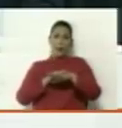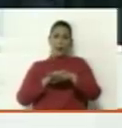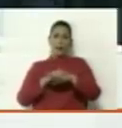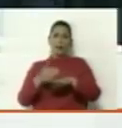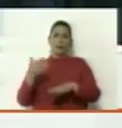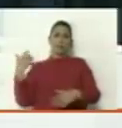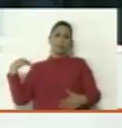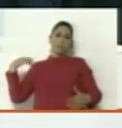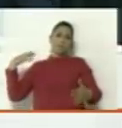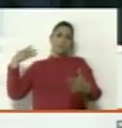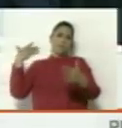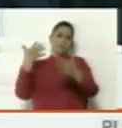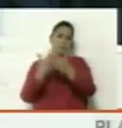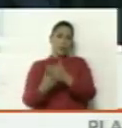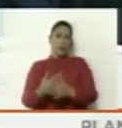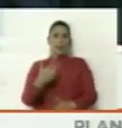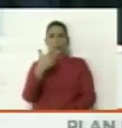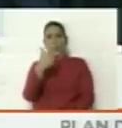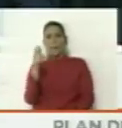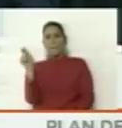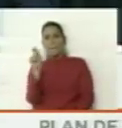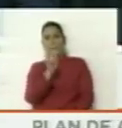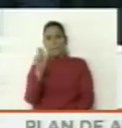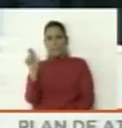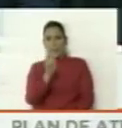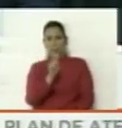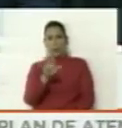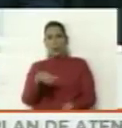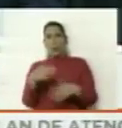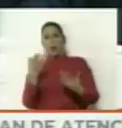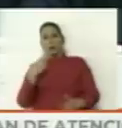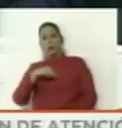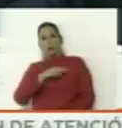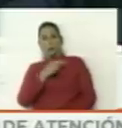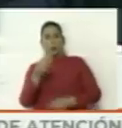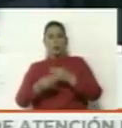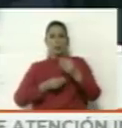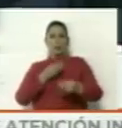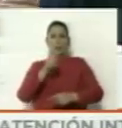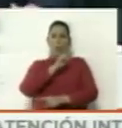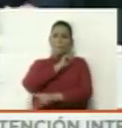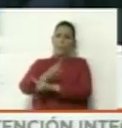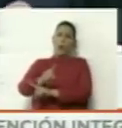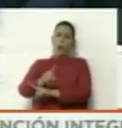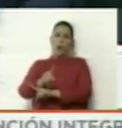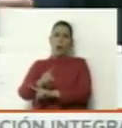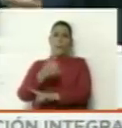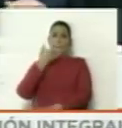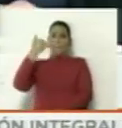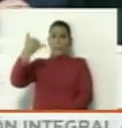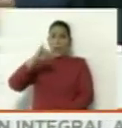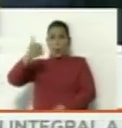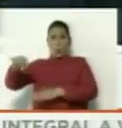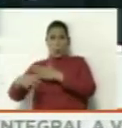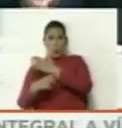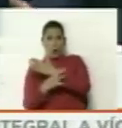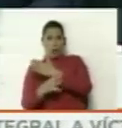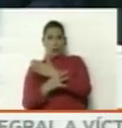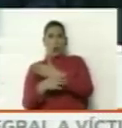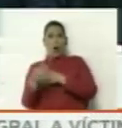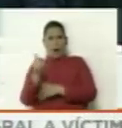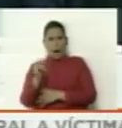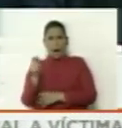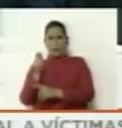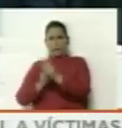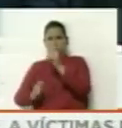hace más de 3 meses. Cuando nosotros hicimos la denuncia, es del celular de Guaidó que están los